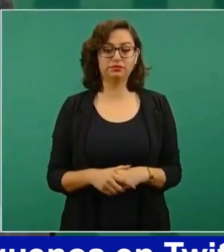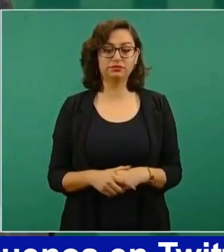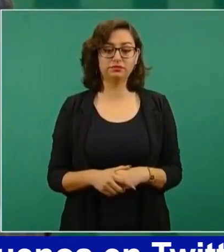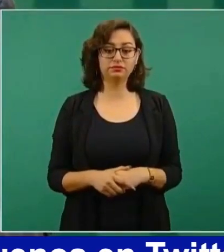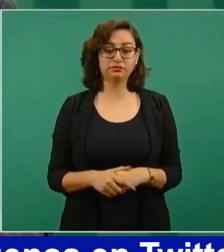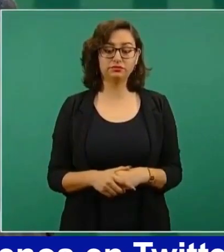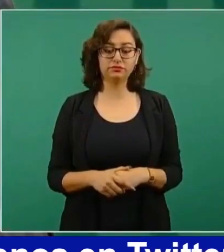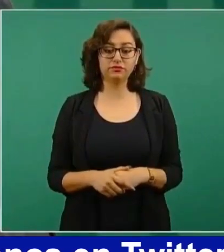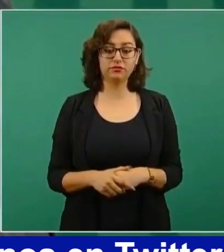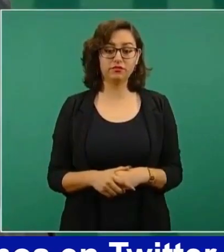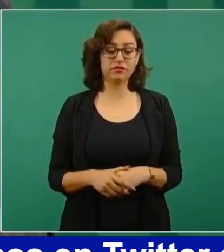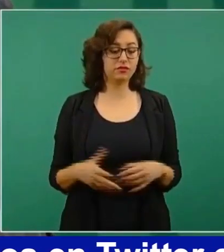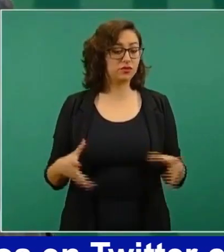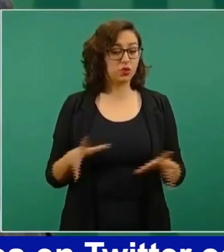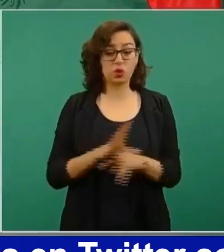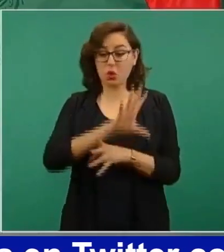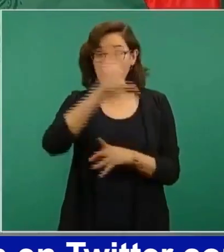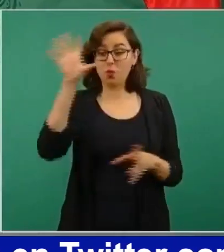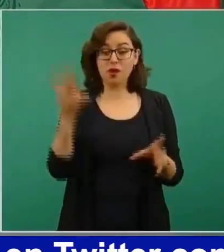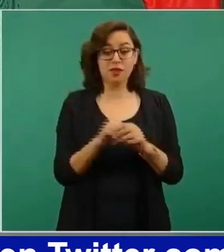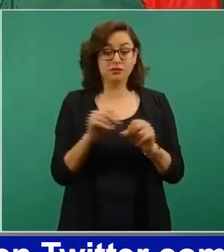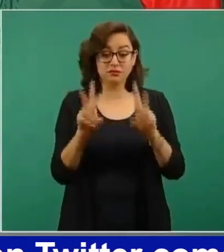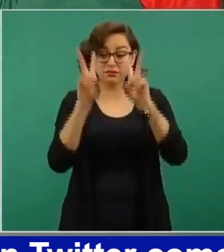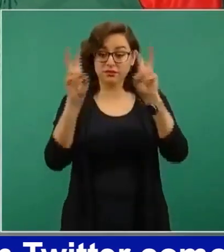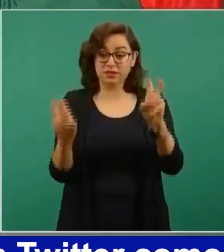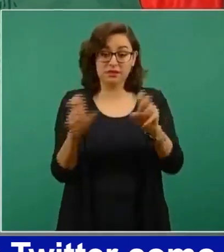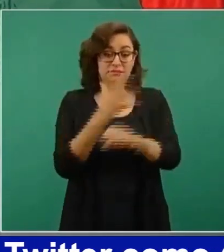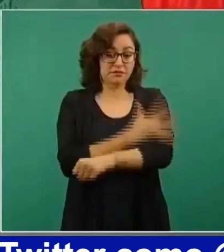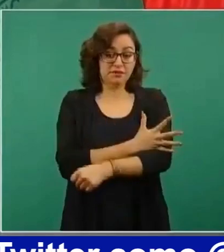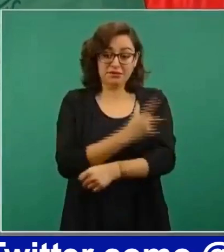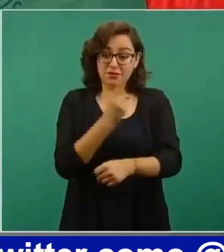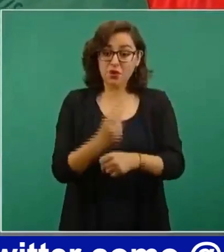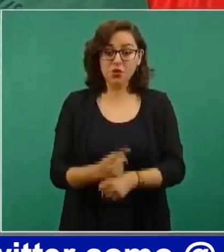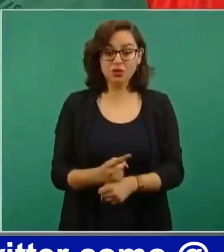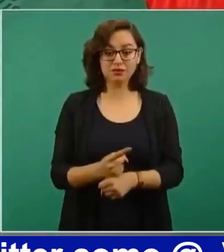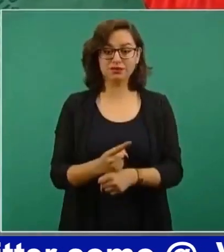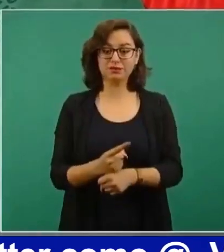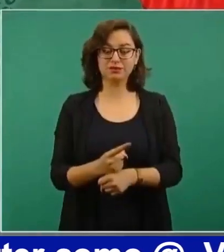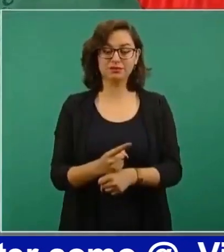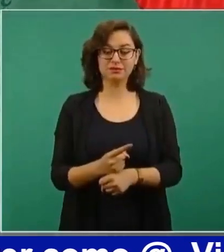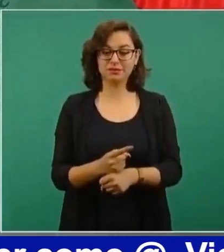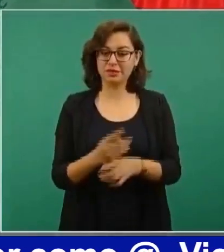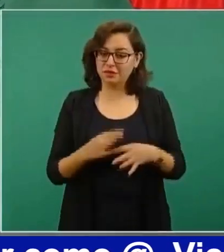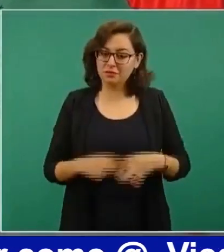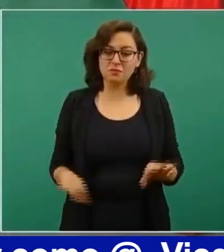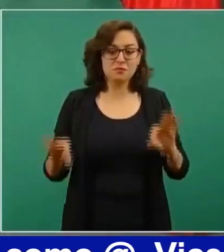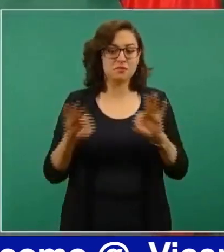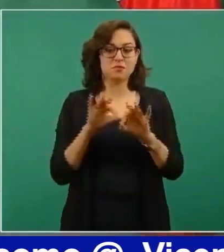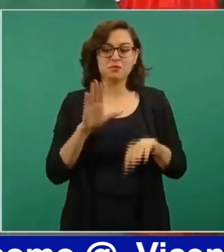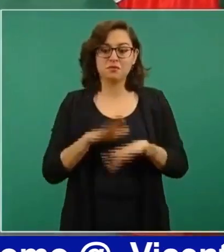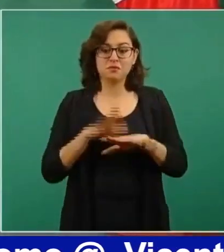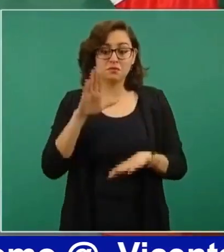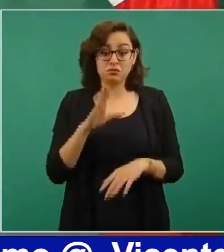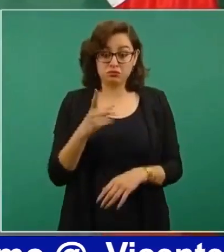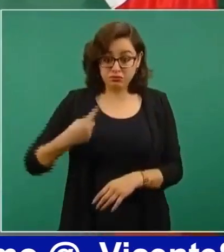en todos los sentidos. Entonces, no vamos a intervenir.